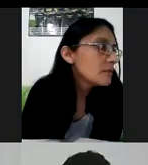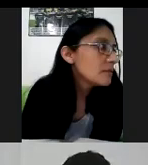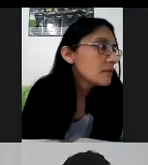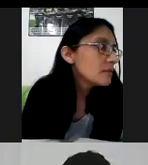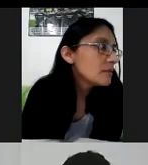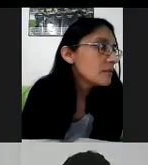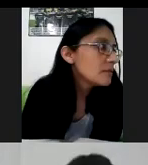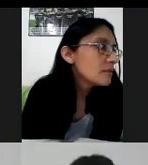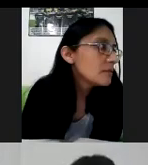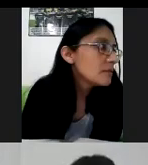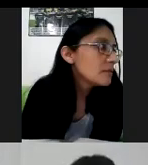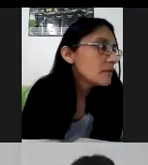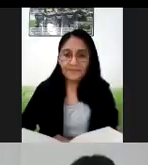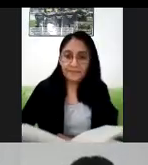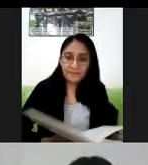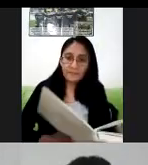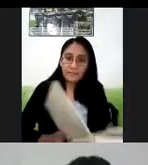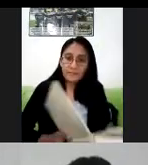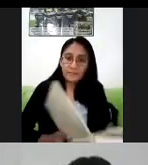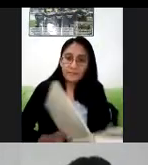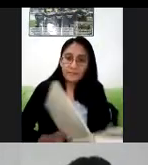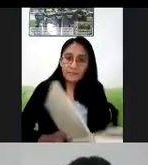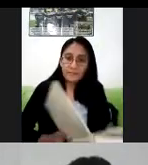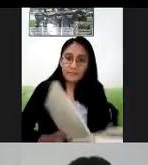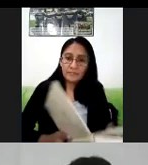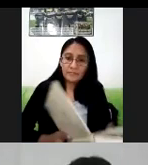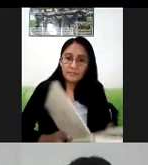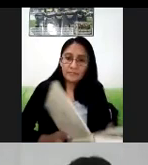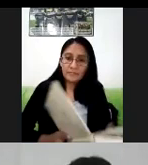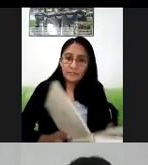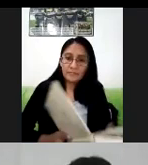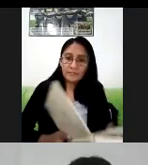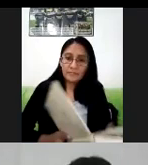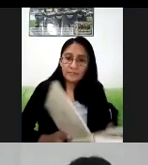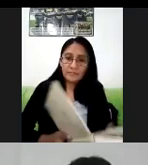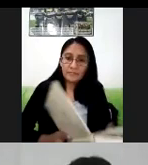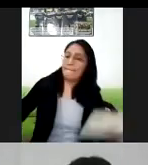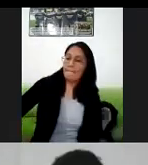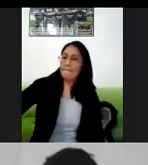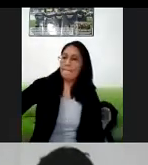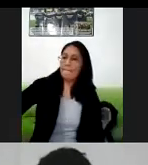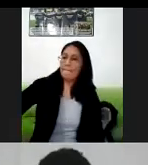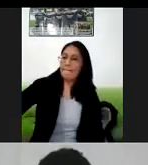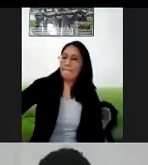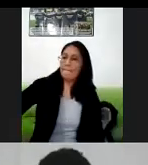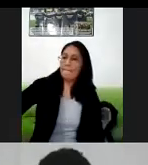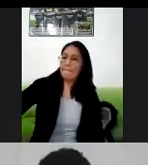de nivel de organización tisular y después, ¿sí? Pasamos directamente entonces